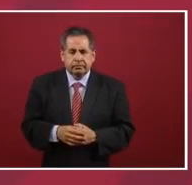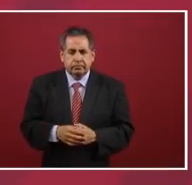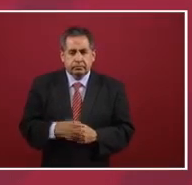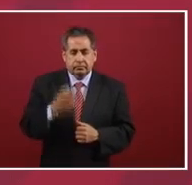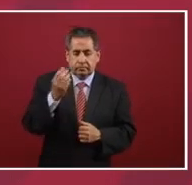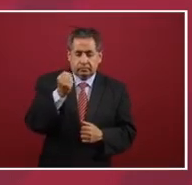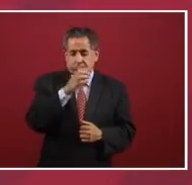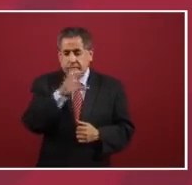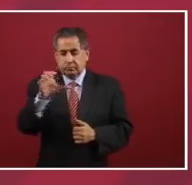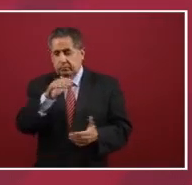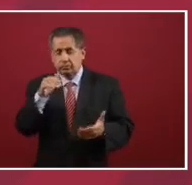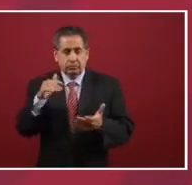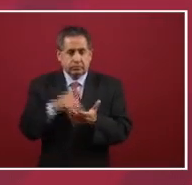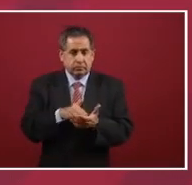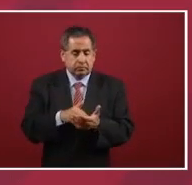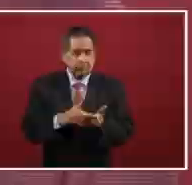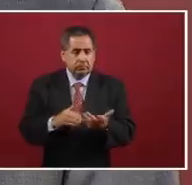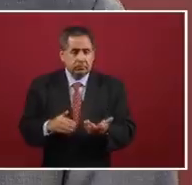900,000